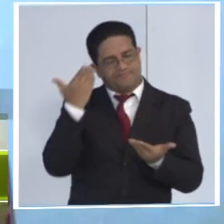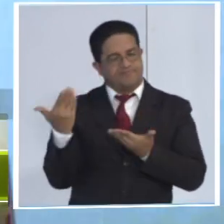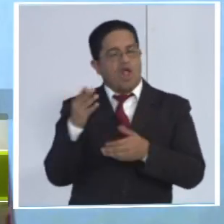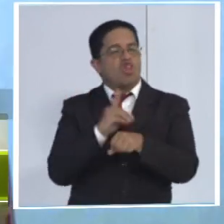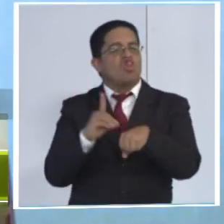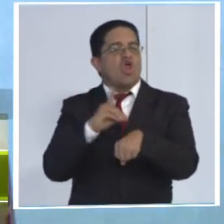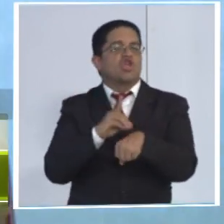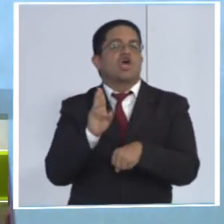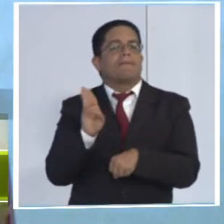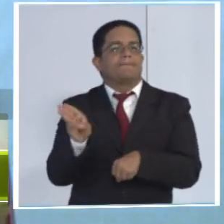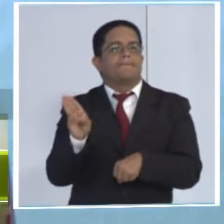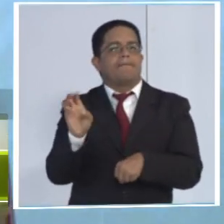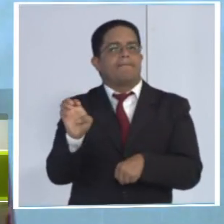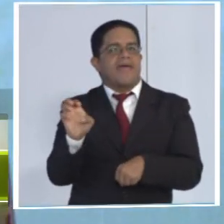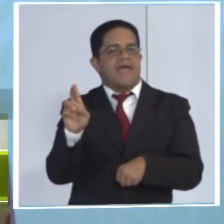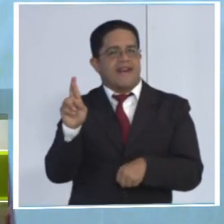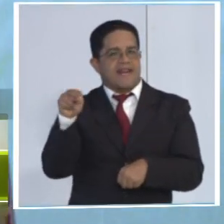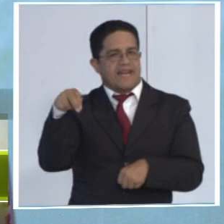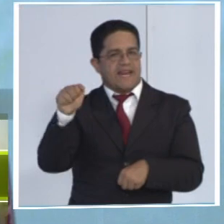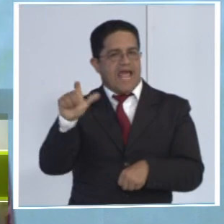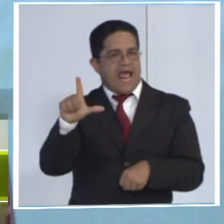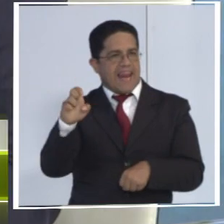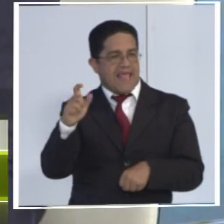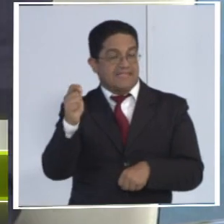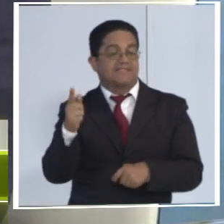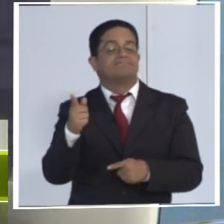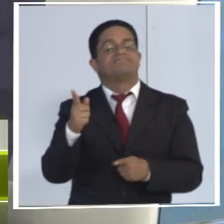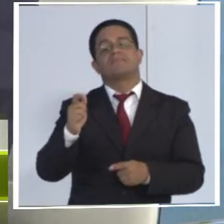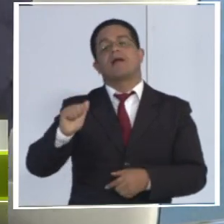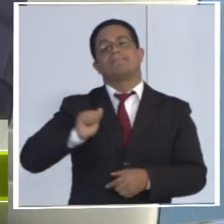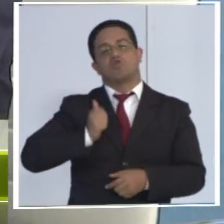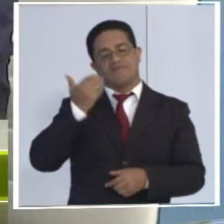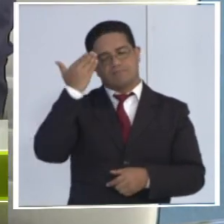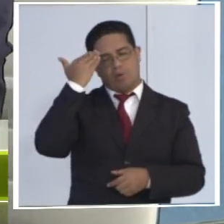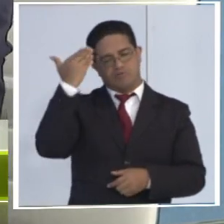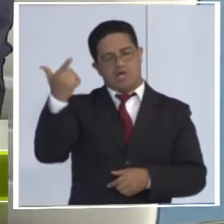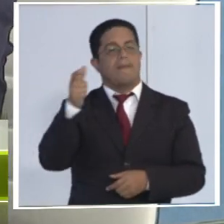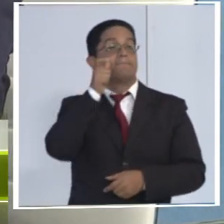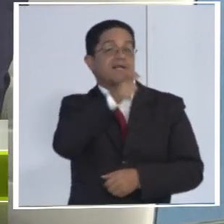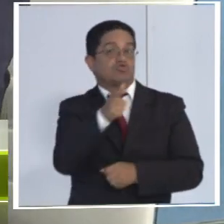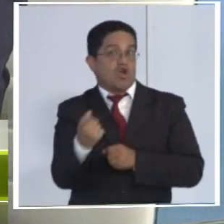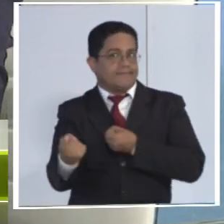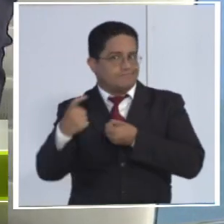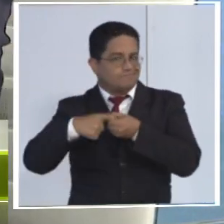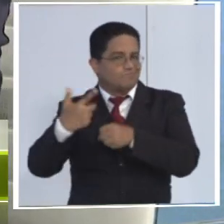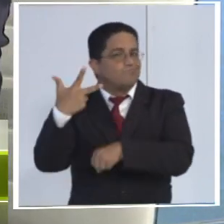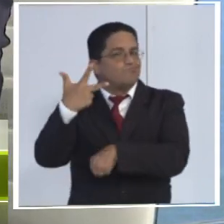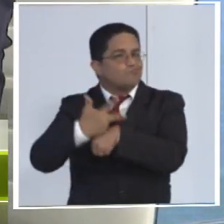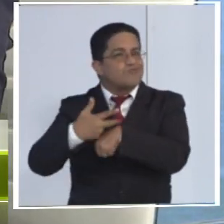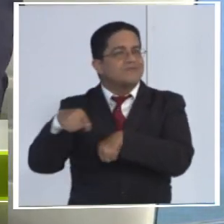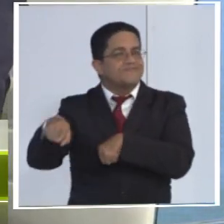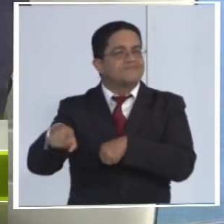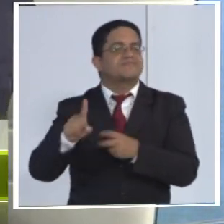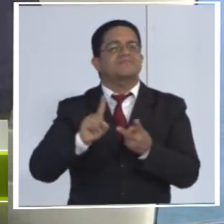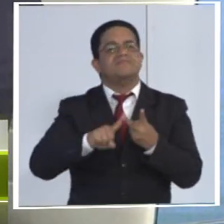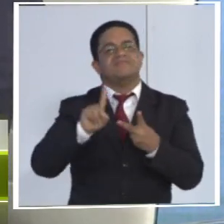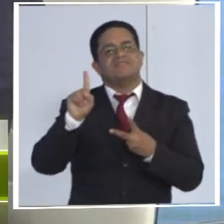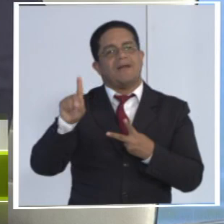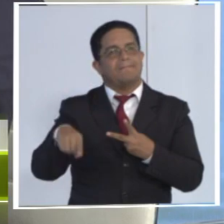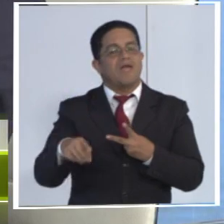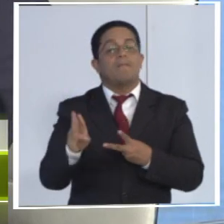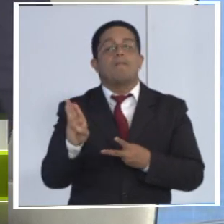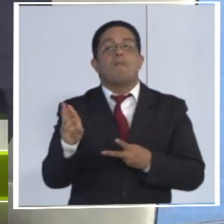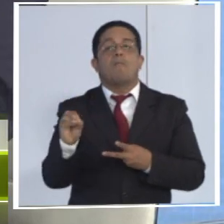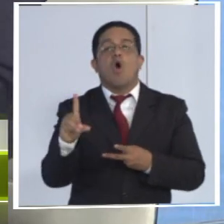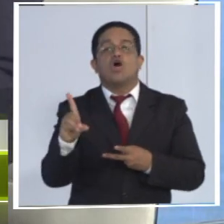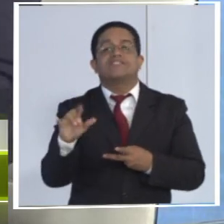es neurocirujano y también aprovechamos de saludar a las personas que se conectan, entre ellos el doctor Juan Celis, oncólogo, que nos saluda por acá, también Adams Podlinsky, que